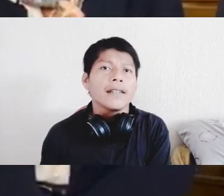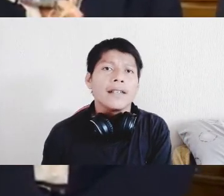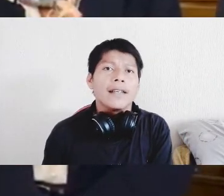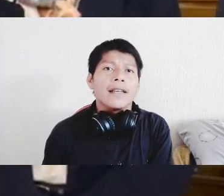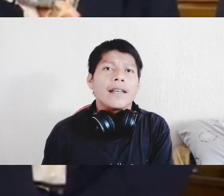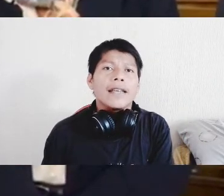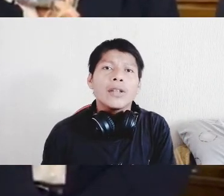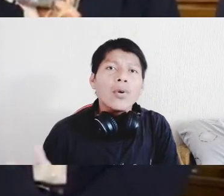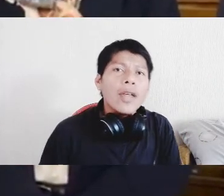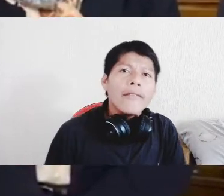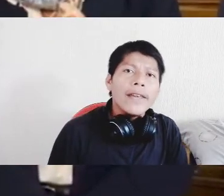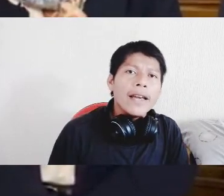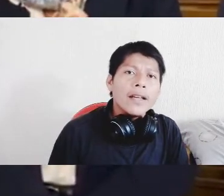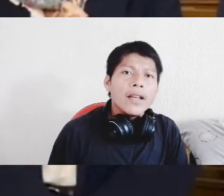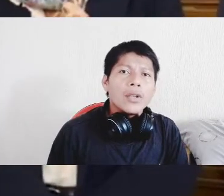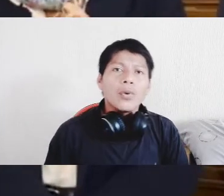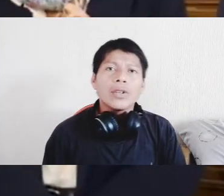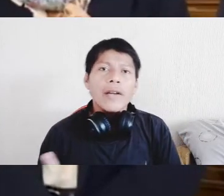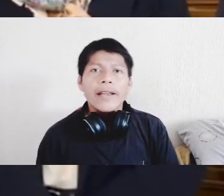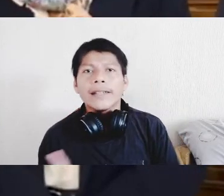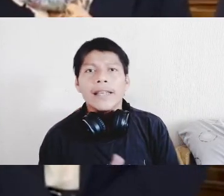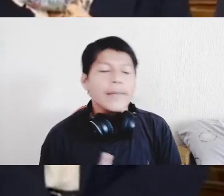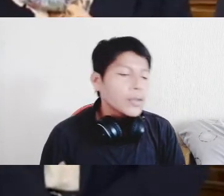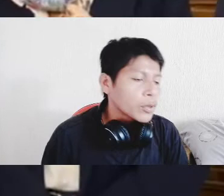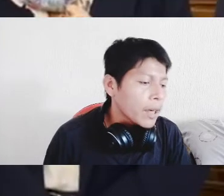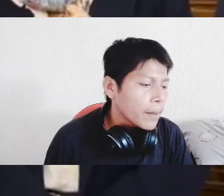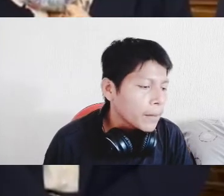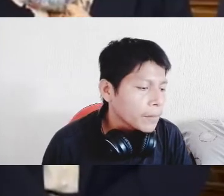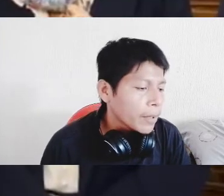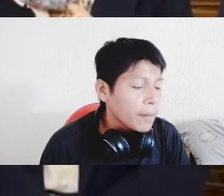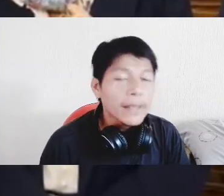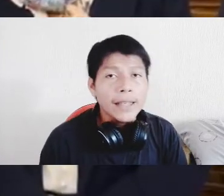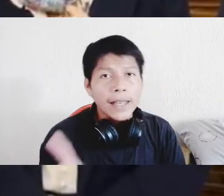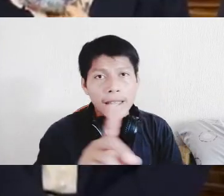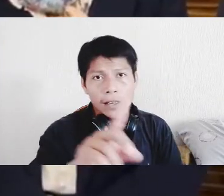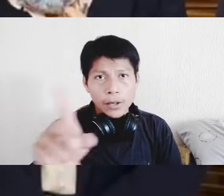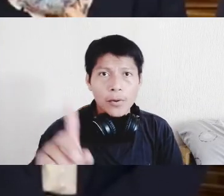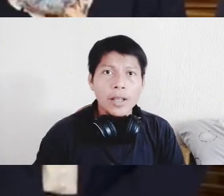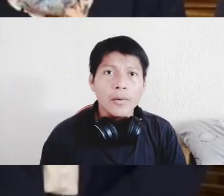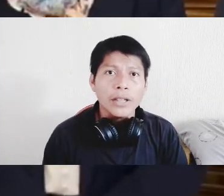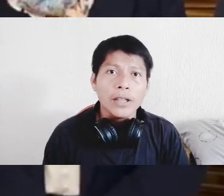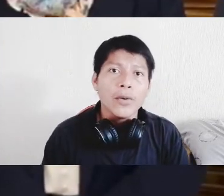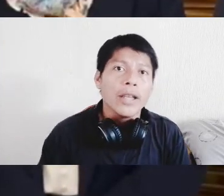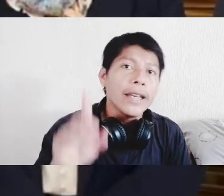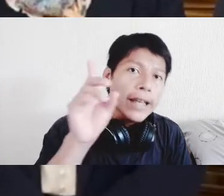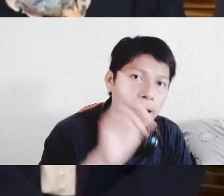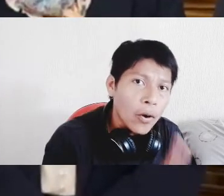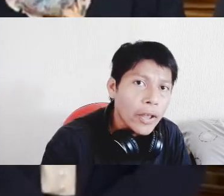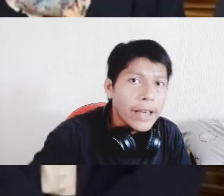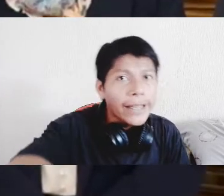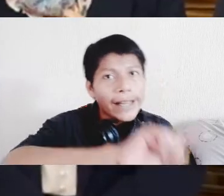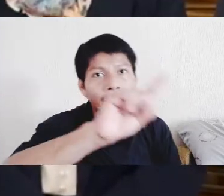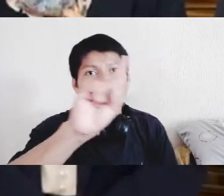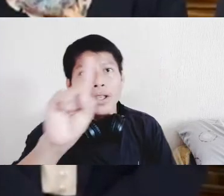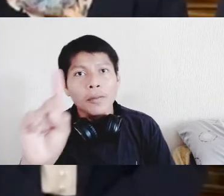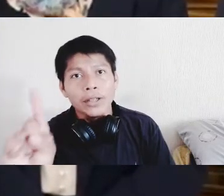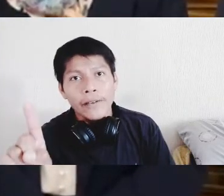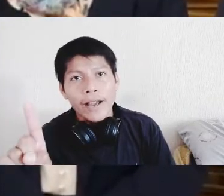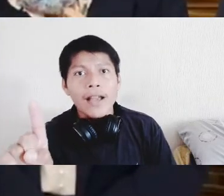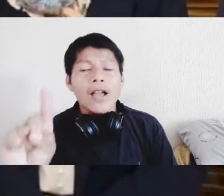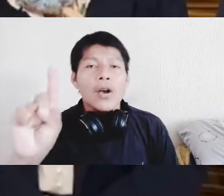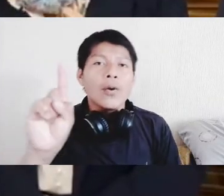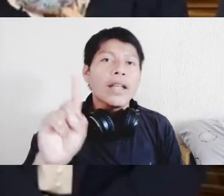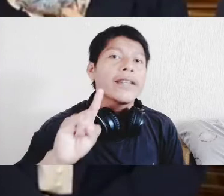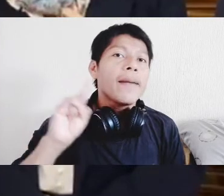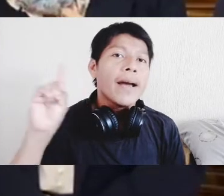PRIAN que todavía no saben hacer bien su chamba. Y más que nada, recordemos que es lo del INE. Y lo del INE, recordemos que